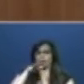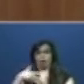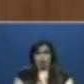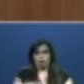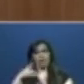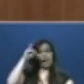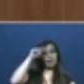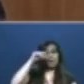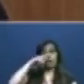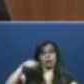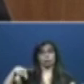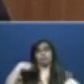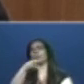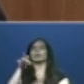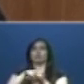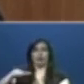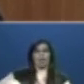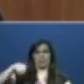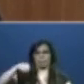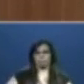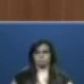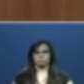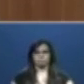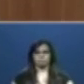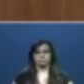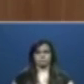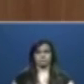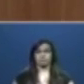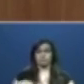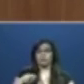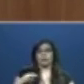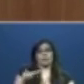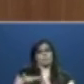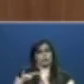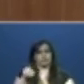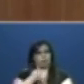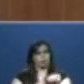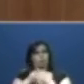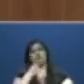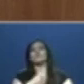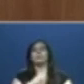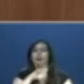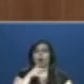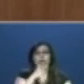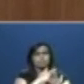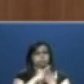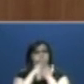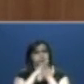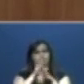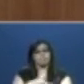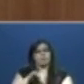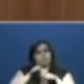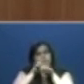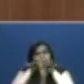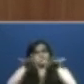que en 2014 llegará a Aranda de duero esta importancia económica se está estudiando y difundiendo con participación destacada de